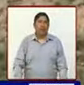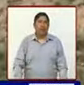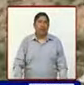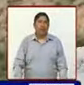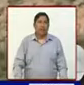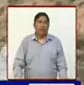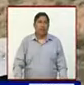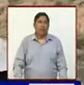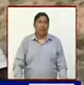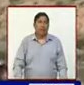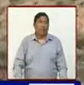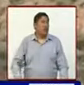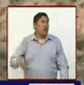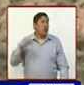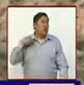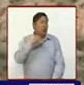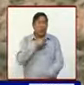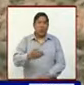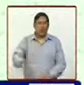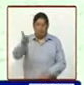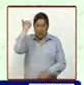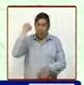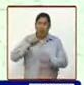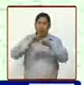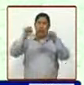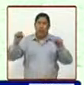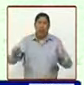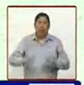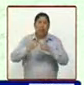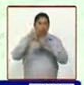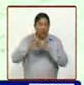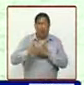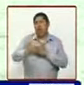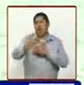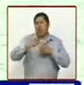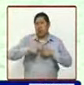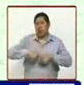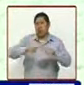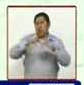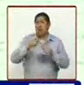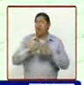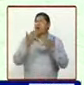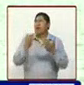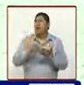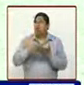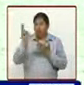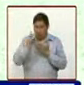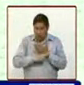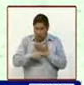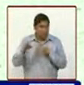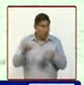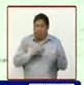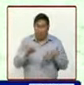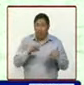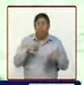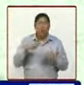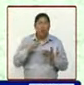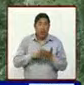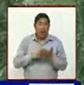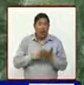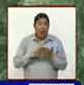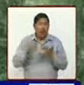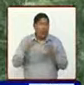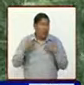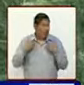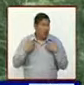Hemos estado aquí con ustedes desde el día sábado y vamos a seguir de aquí en adelante de manera continua. De acuerdo al plan que se ha establecido, Ustedes han podido ver,